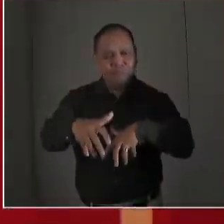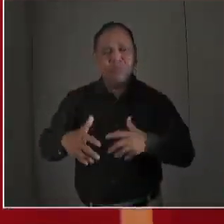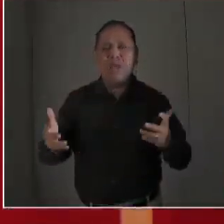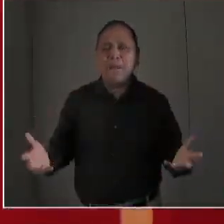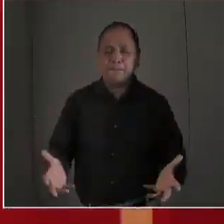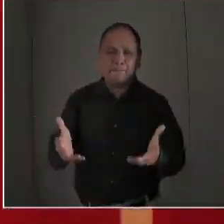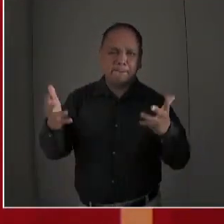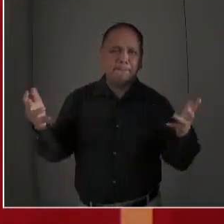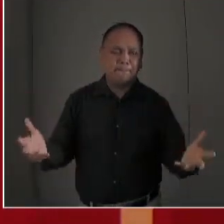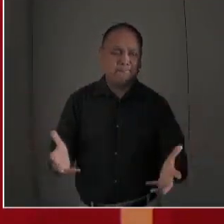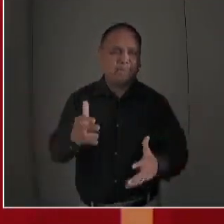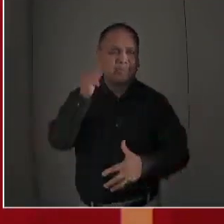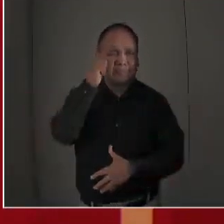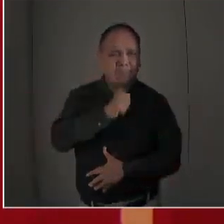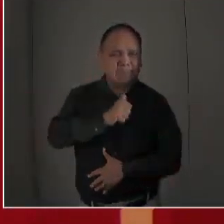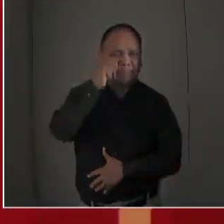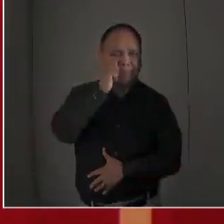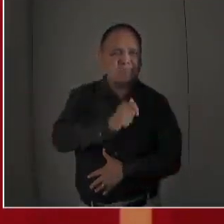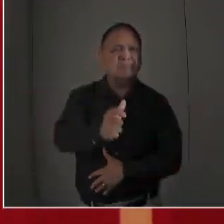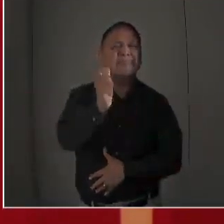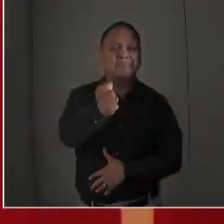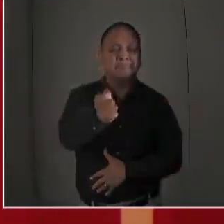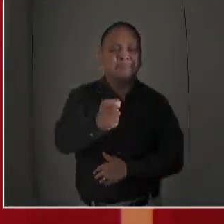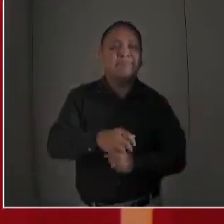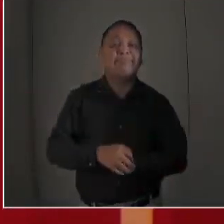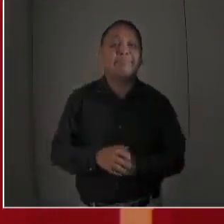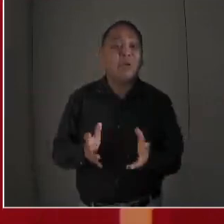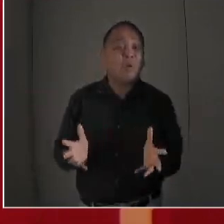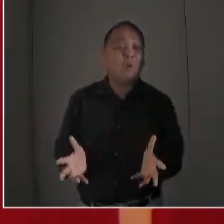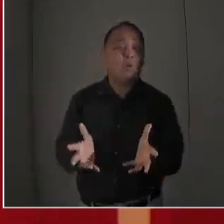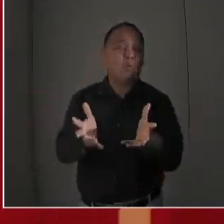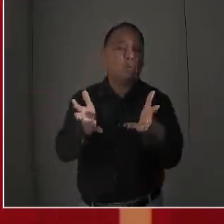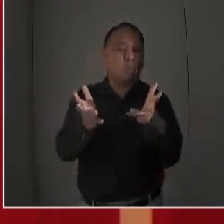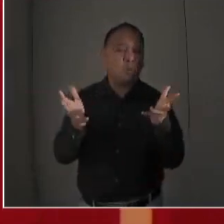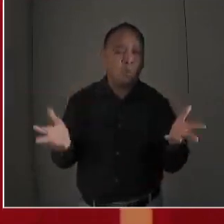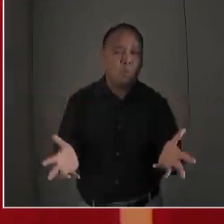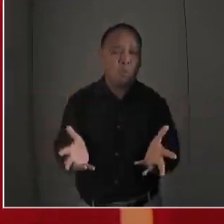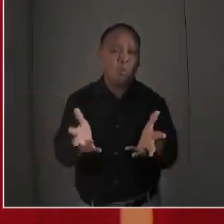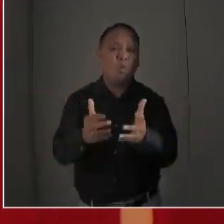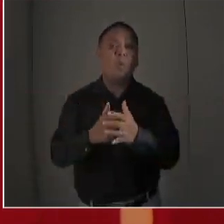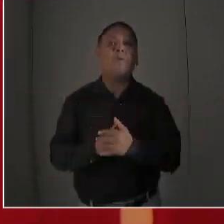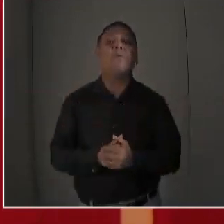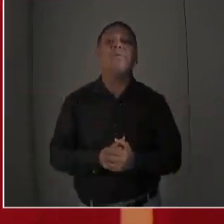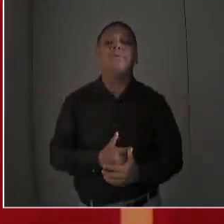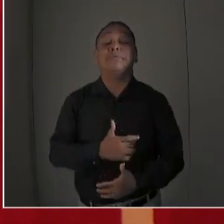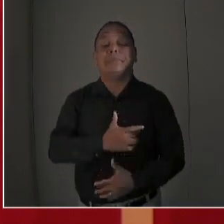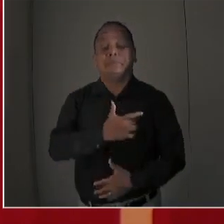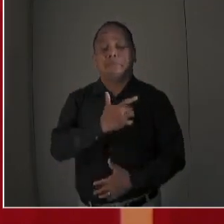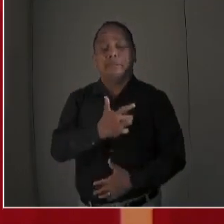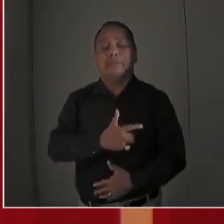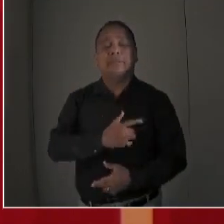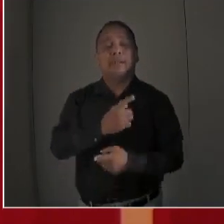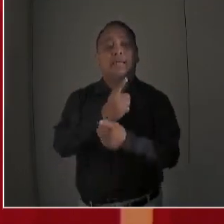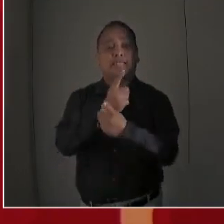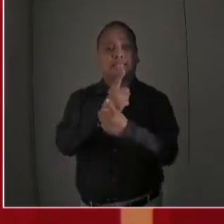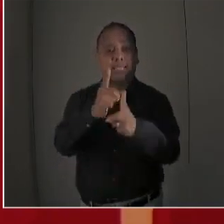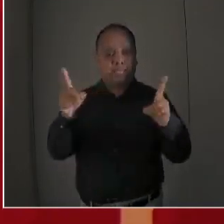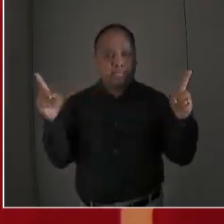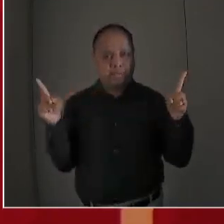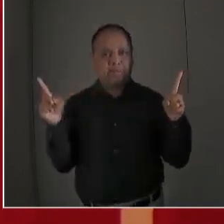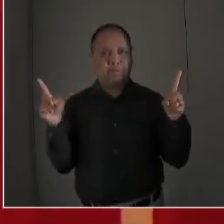y siempre lo ha impulsado un profundo deseo democrático.